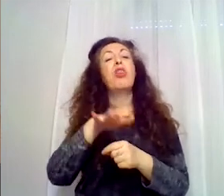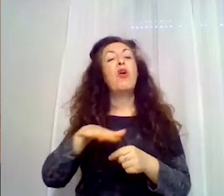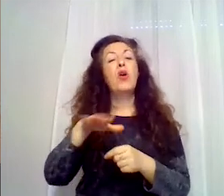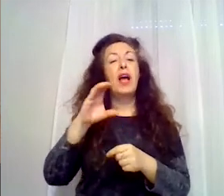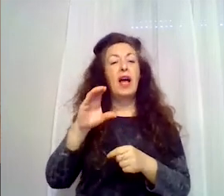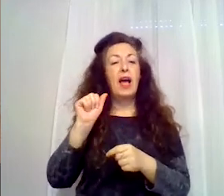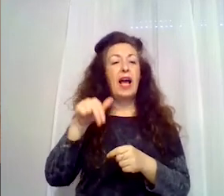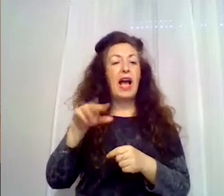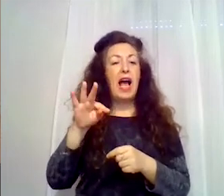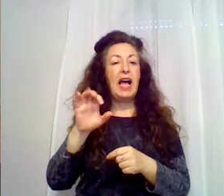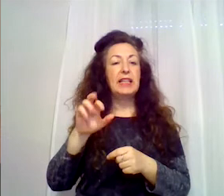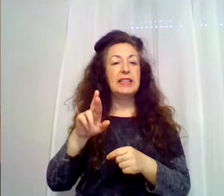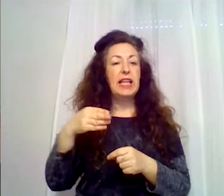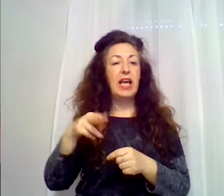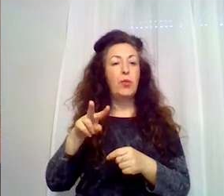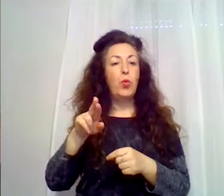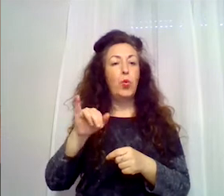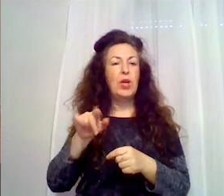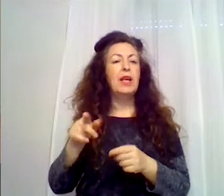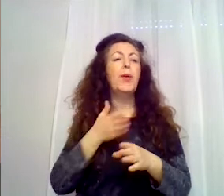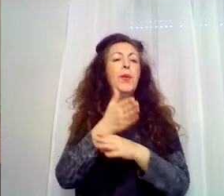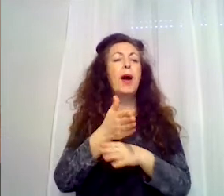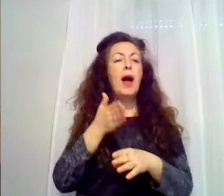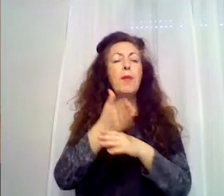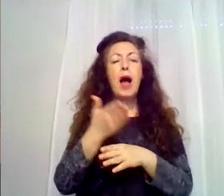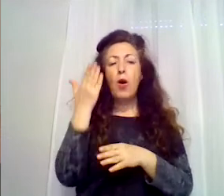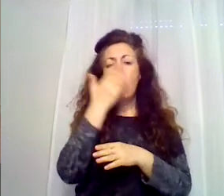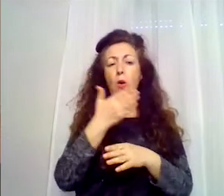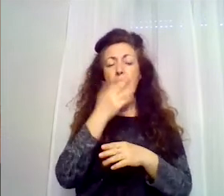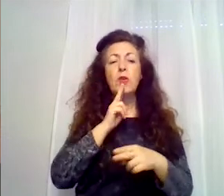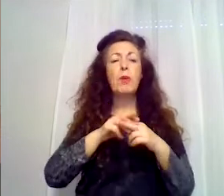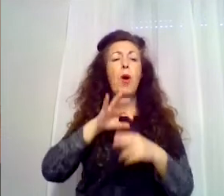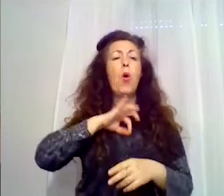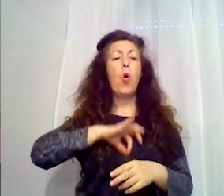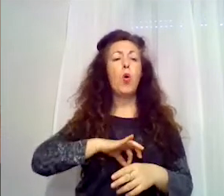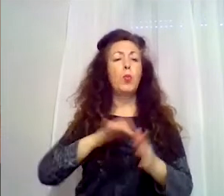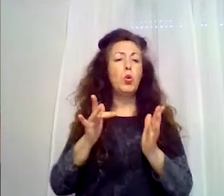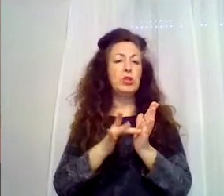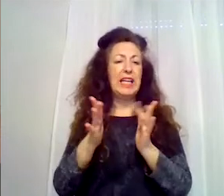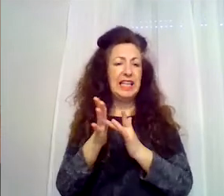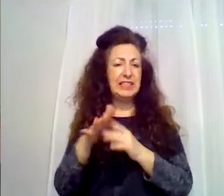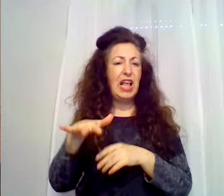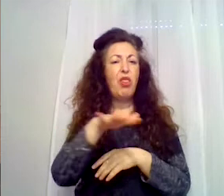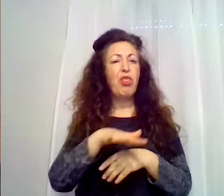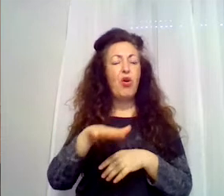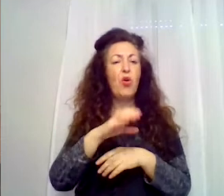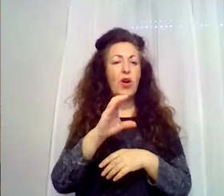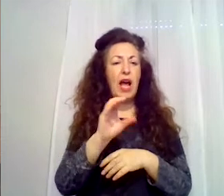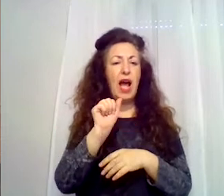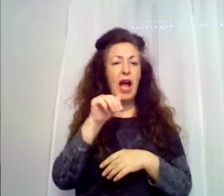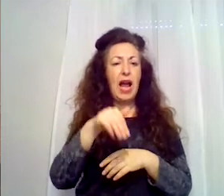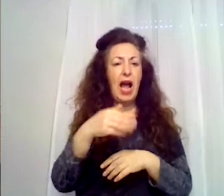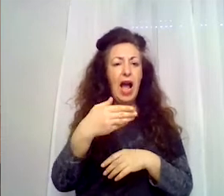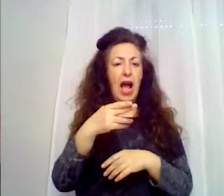por ejemplo, con la literatura italiana, que era mucho más importante, o incluso con la española, que en ese